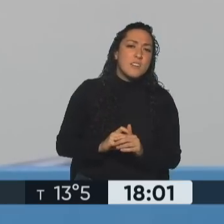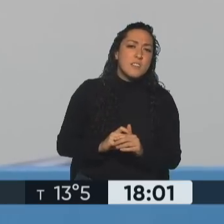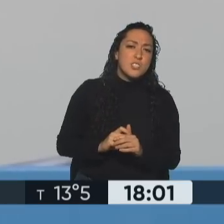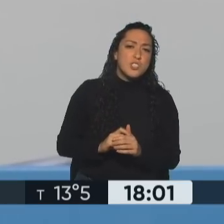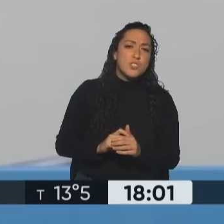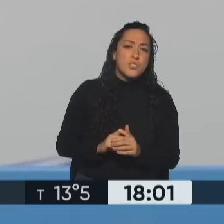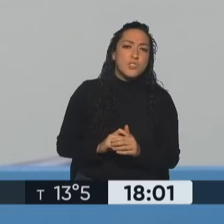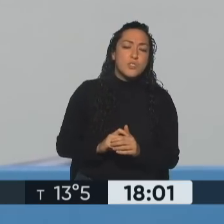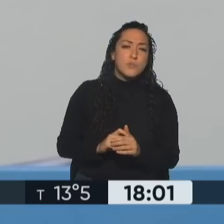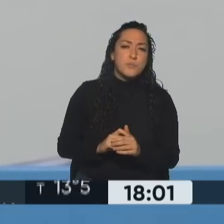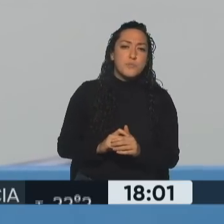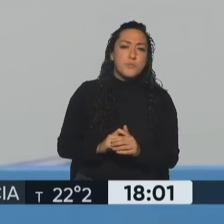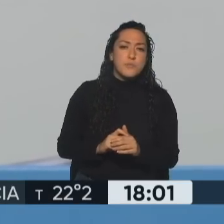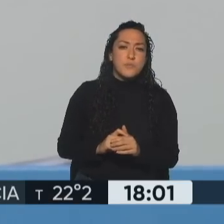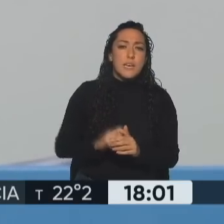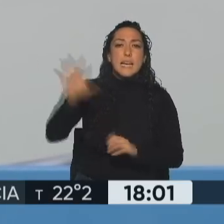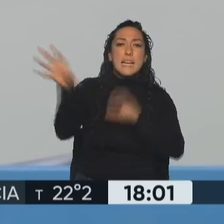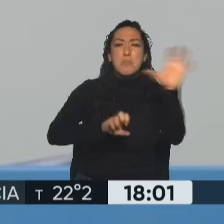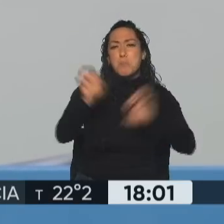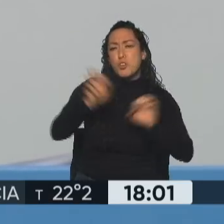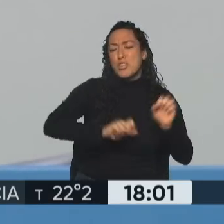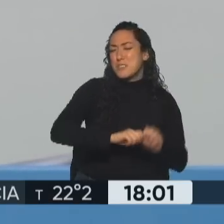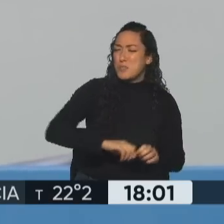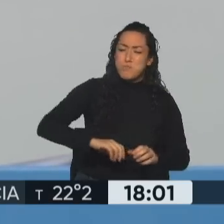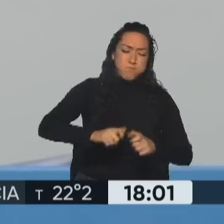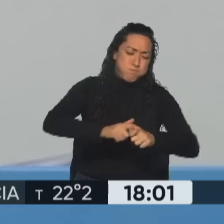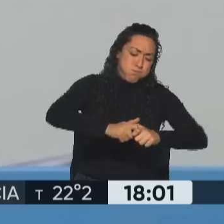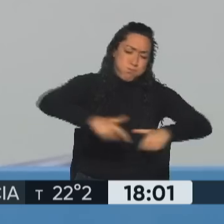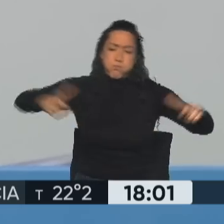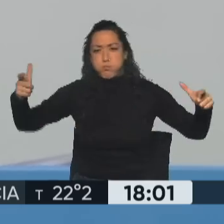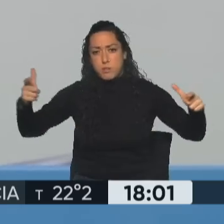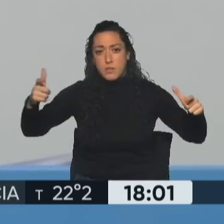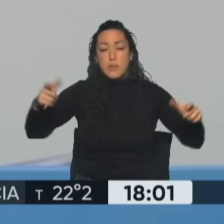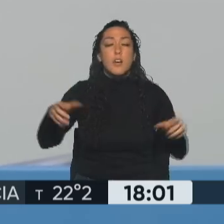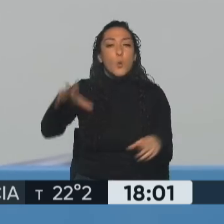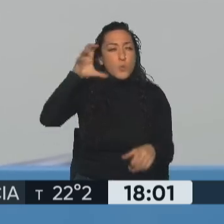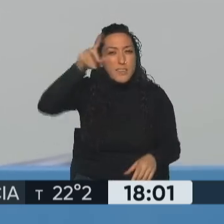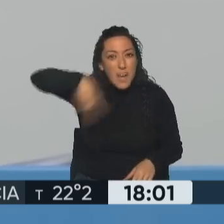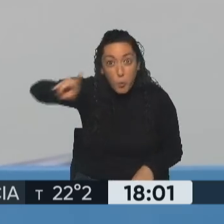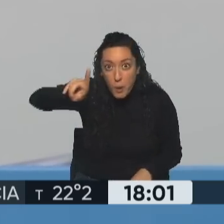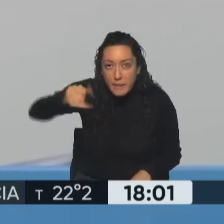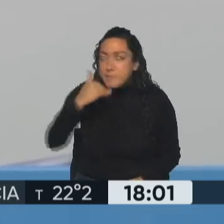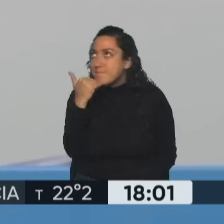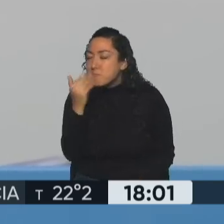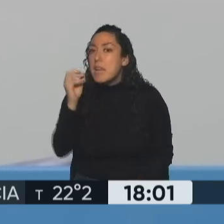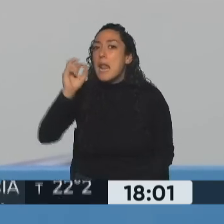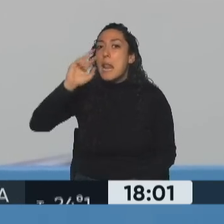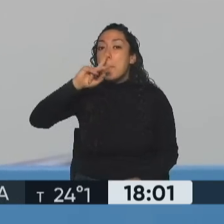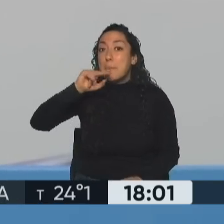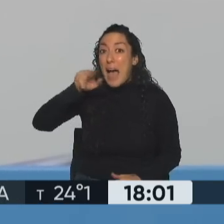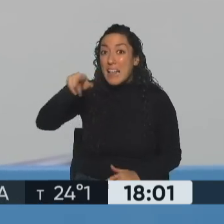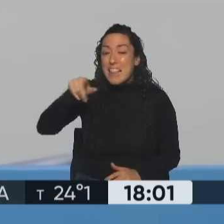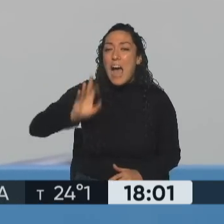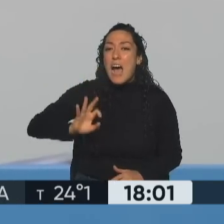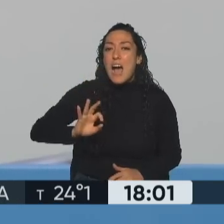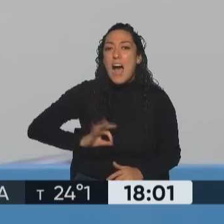exponencialmente las importaciones. Por eso, miren, cuando en La Plata, yo no sé si ustedes se acuerdan, pero en La Plata, allá